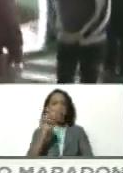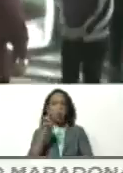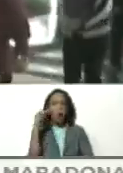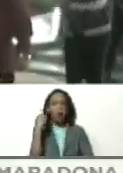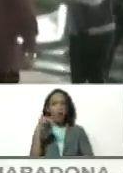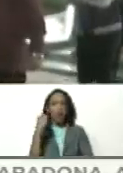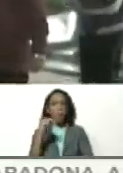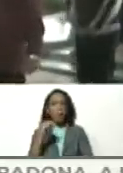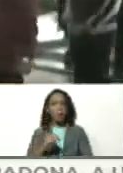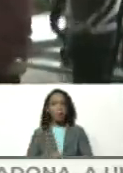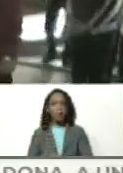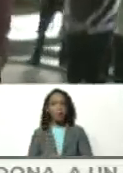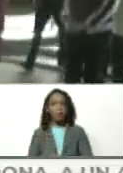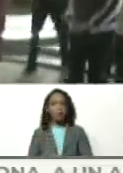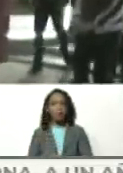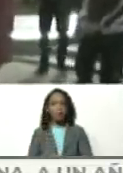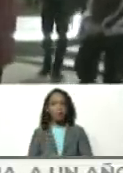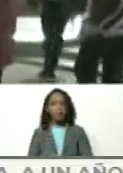noviembre.